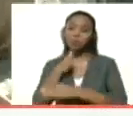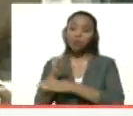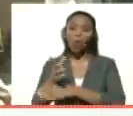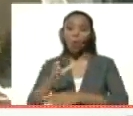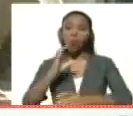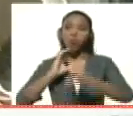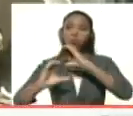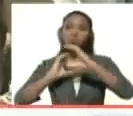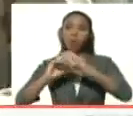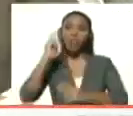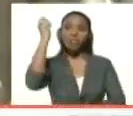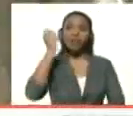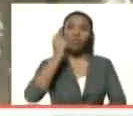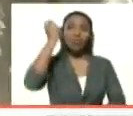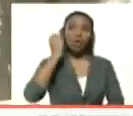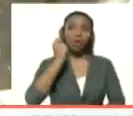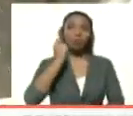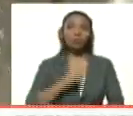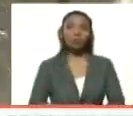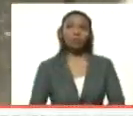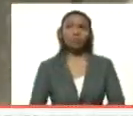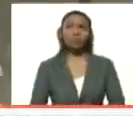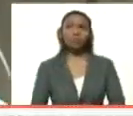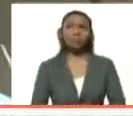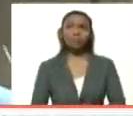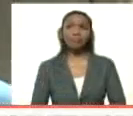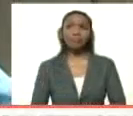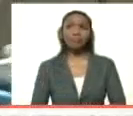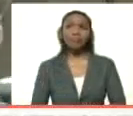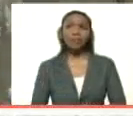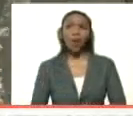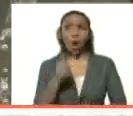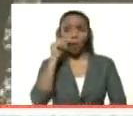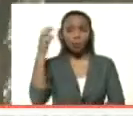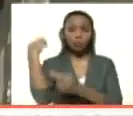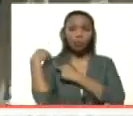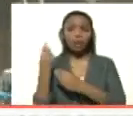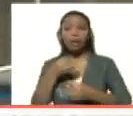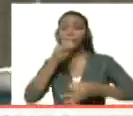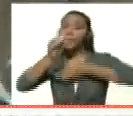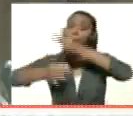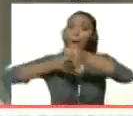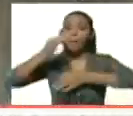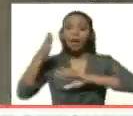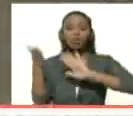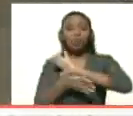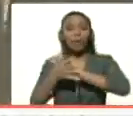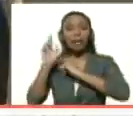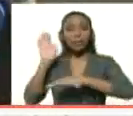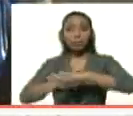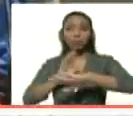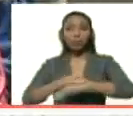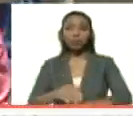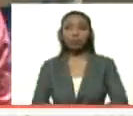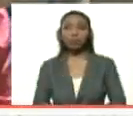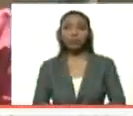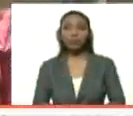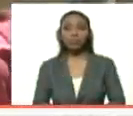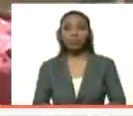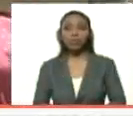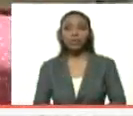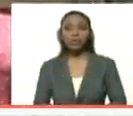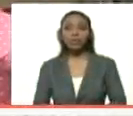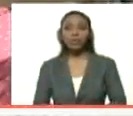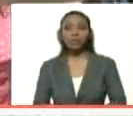con el diputado Pedro Carreño, quien nos va a dar detalles precisamente sobre este pronunciamiento. En virtud